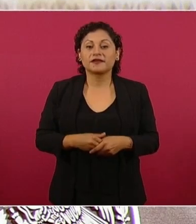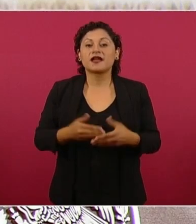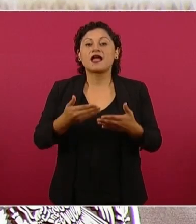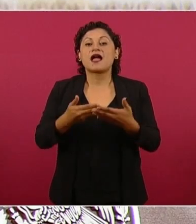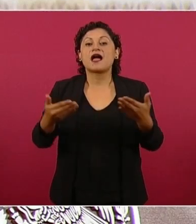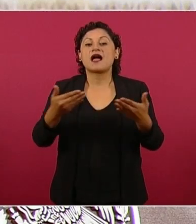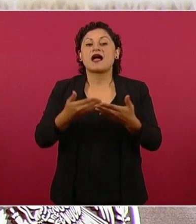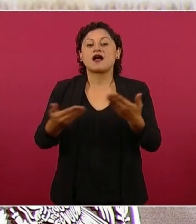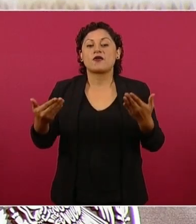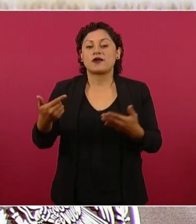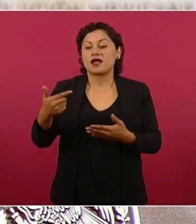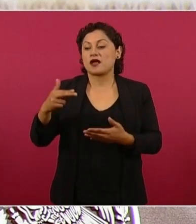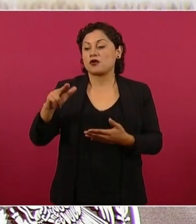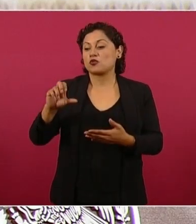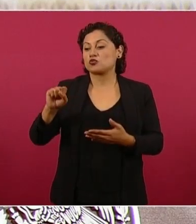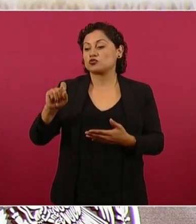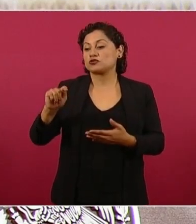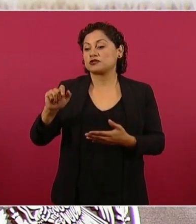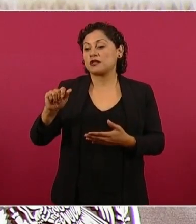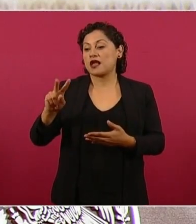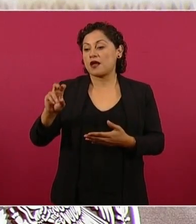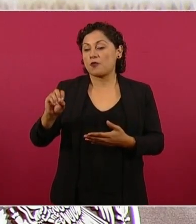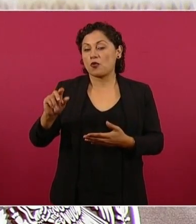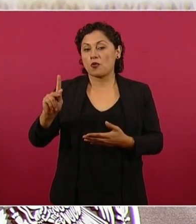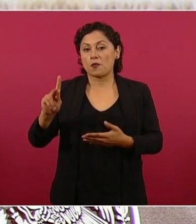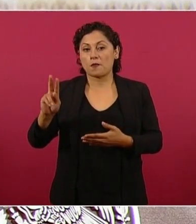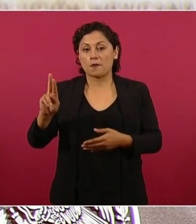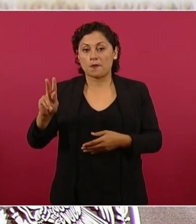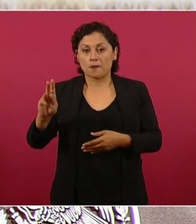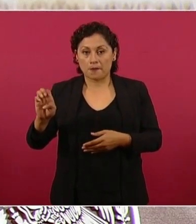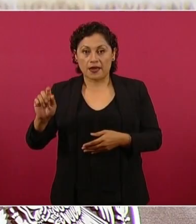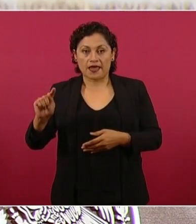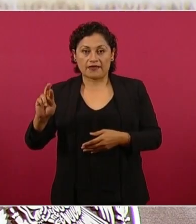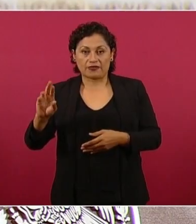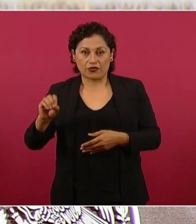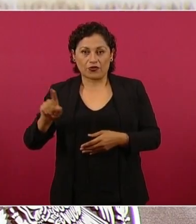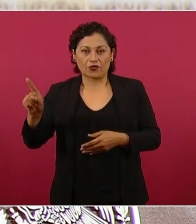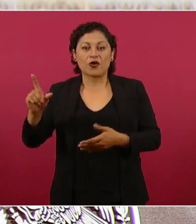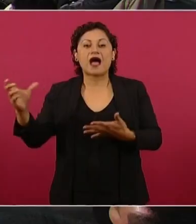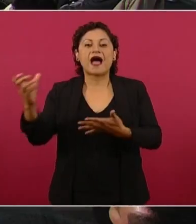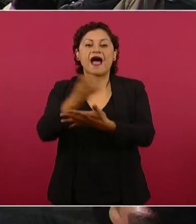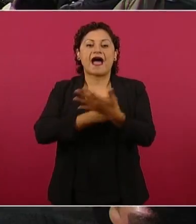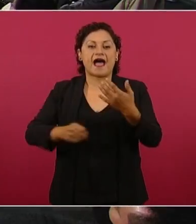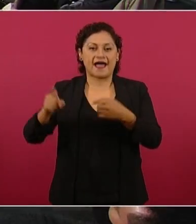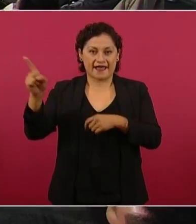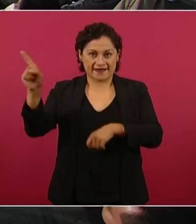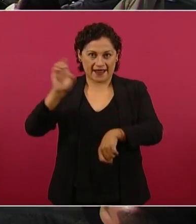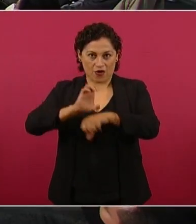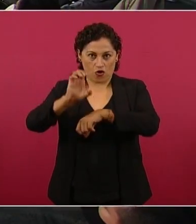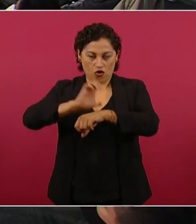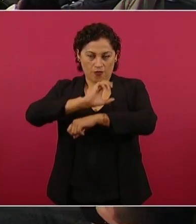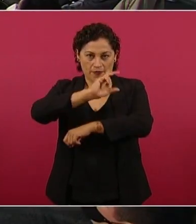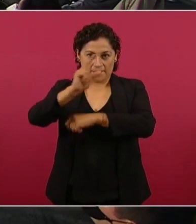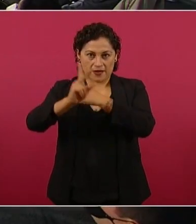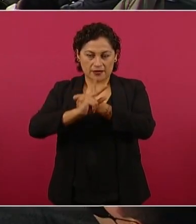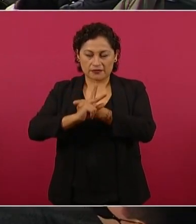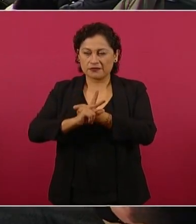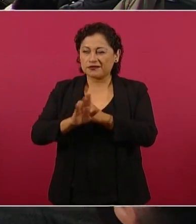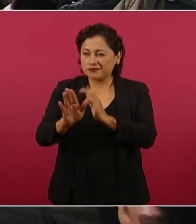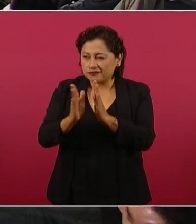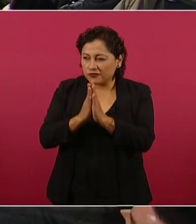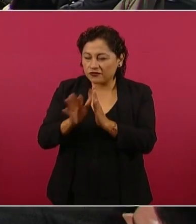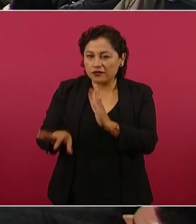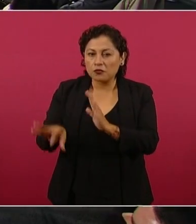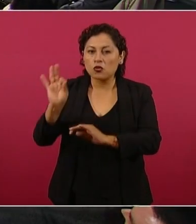Gustavo Petro en Colombia, a ver si pones, ¿no?